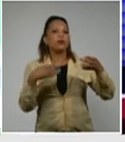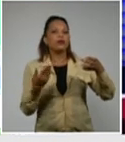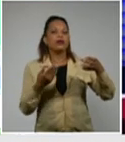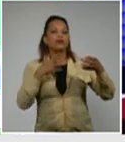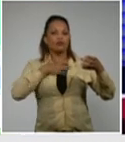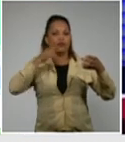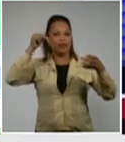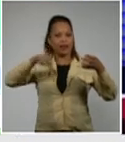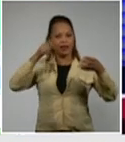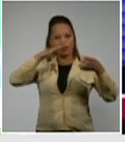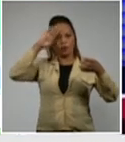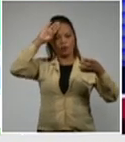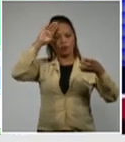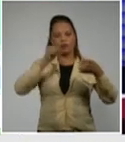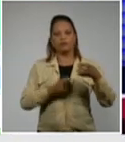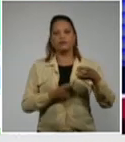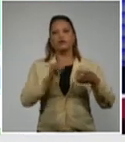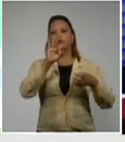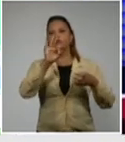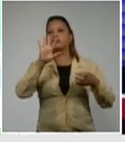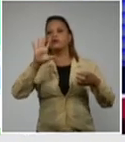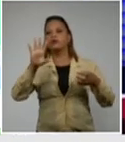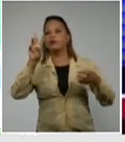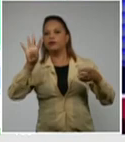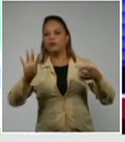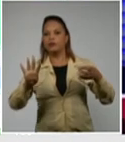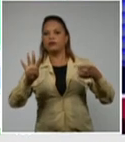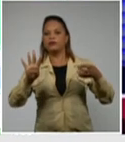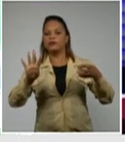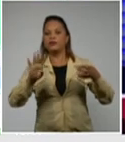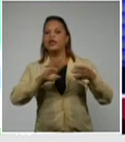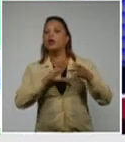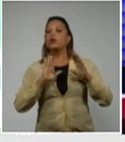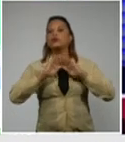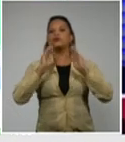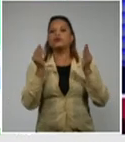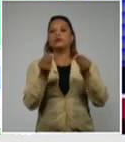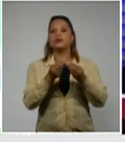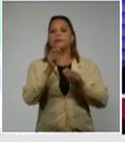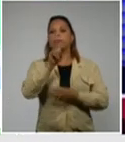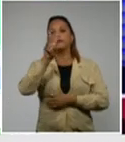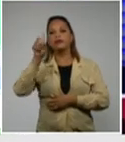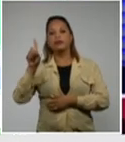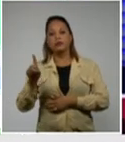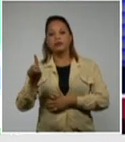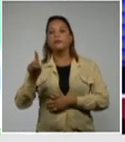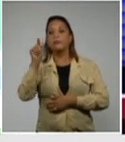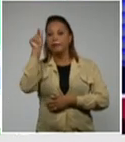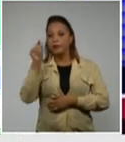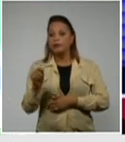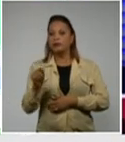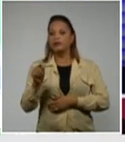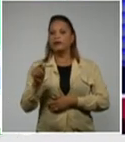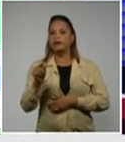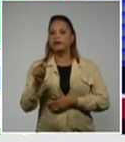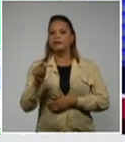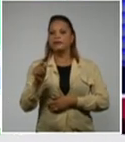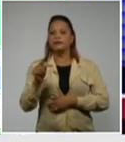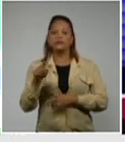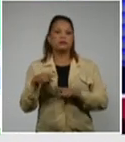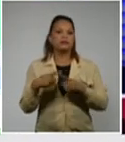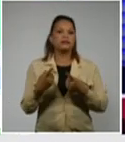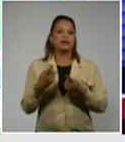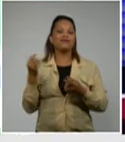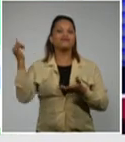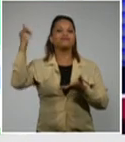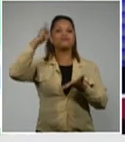autóctonos, 854, y un total de 21 personas diagnosticadas ayer que